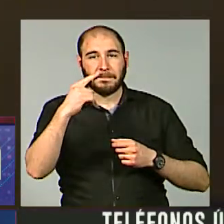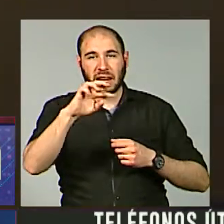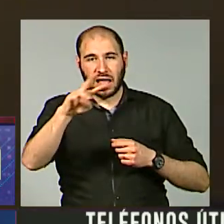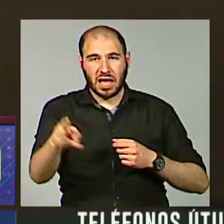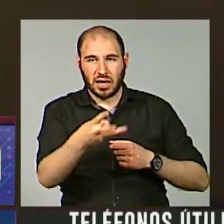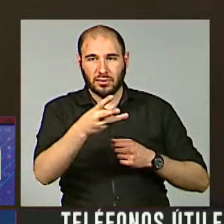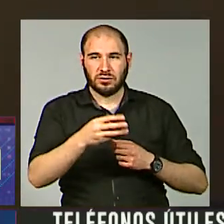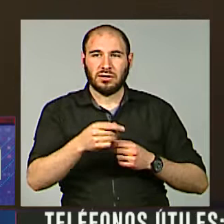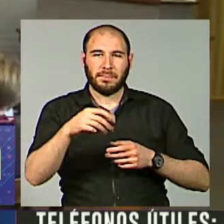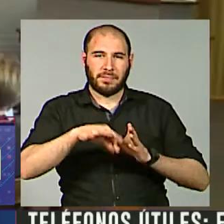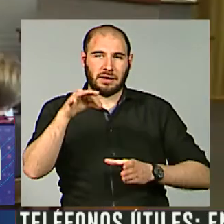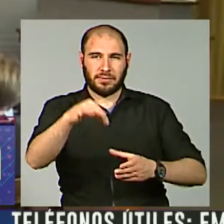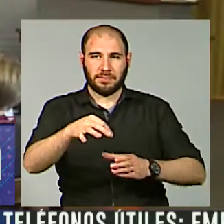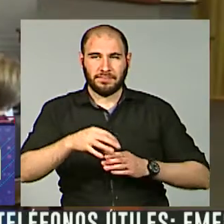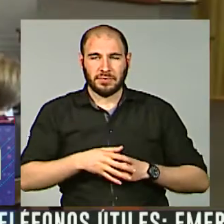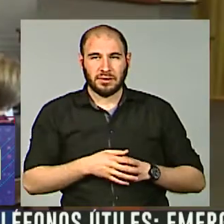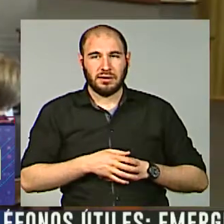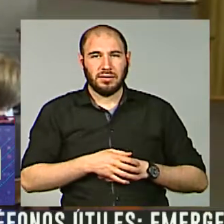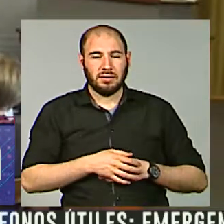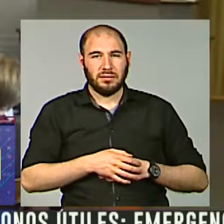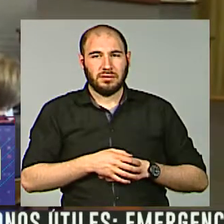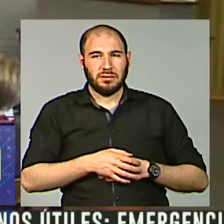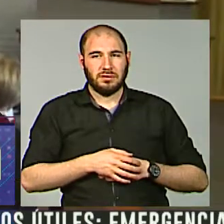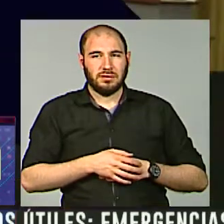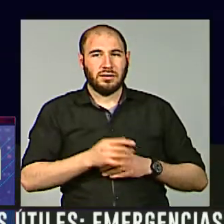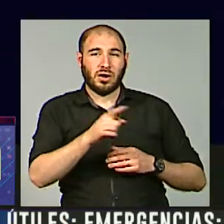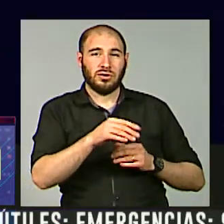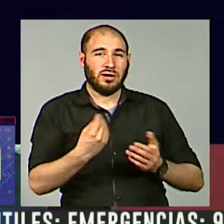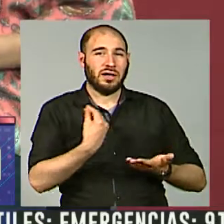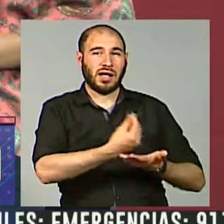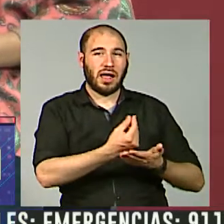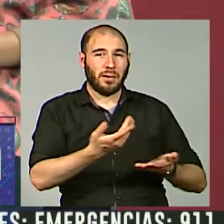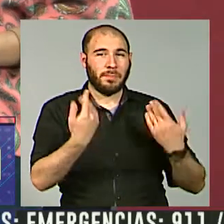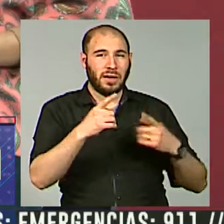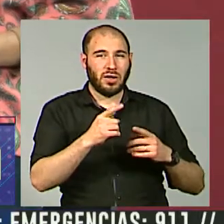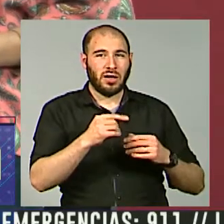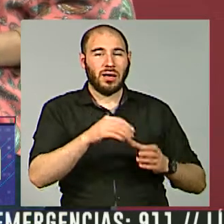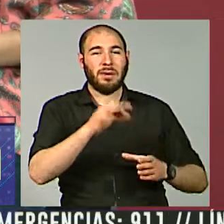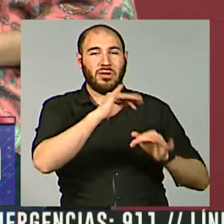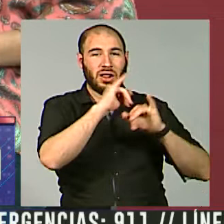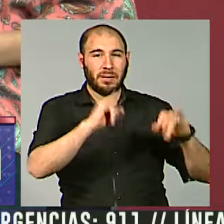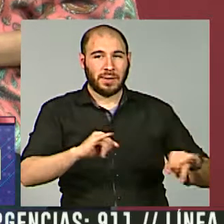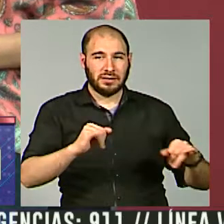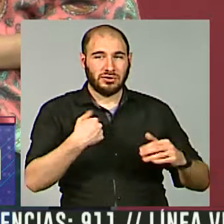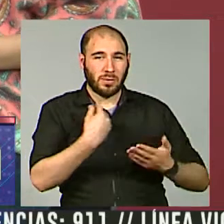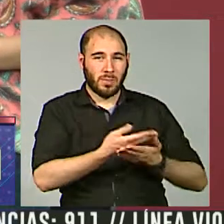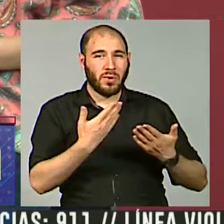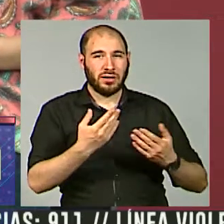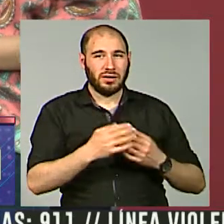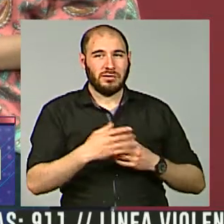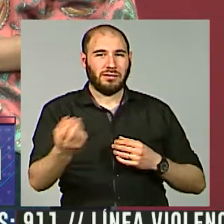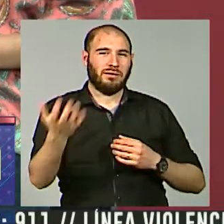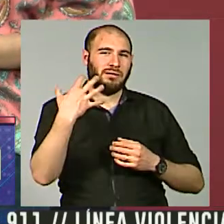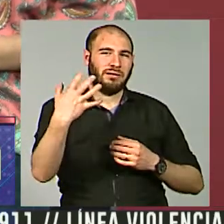870.000 euros que tiene este premio. Bueno, no sé si para estar nominado a este premio, pero sí para el premio Nobel de la Paz tengo que estar nominado, porque como me han